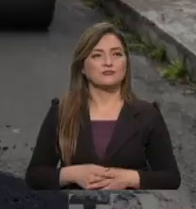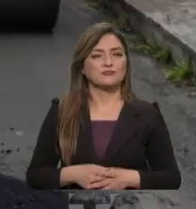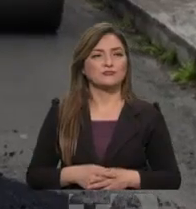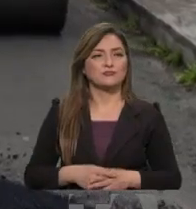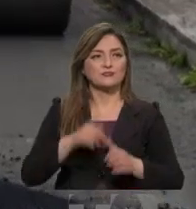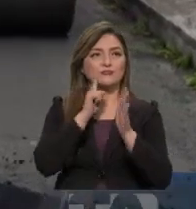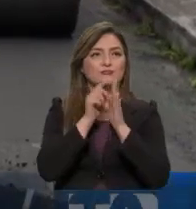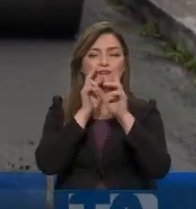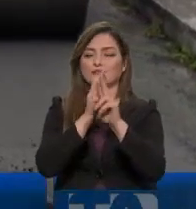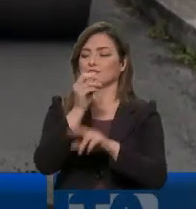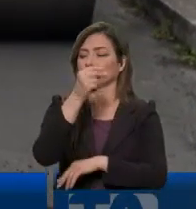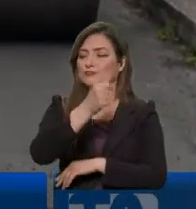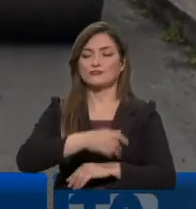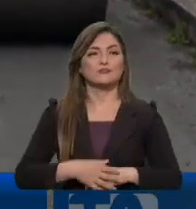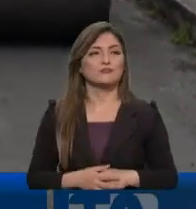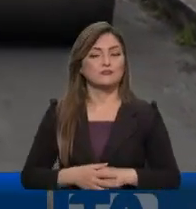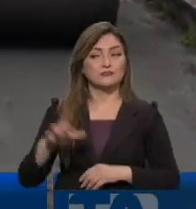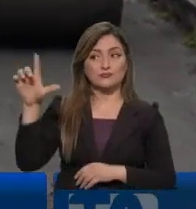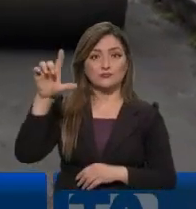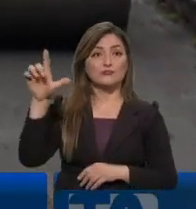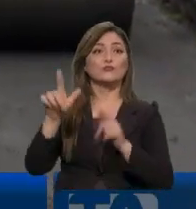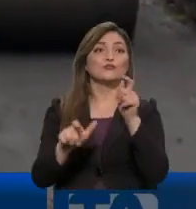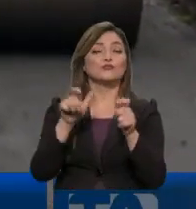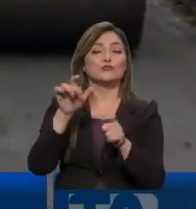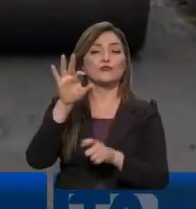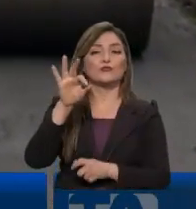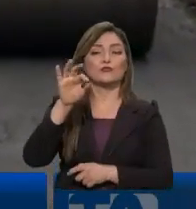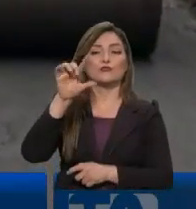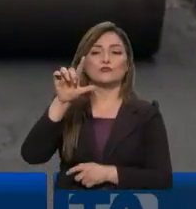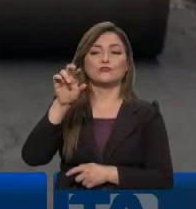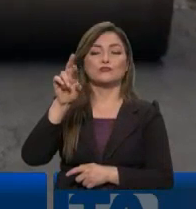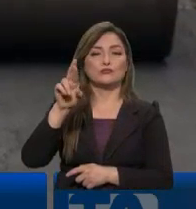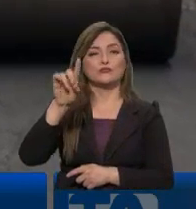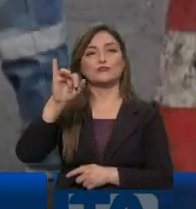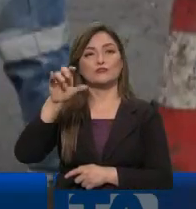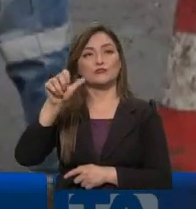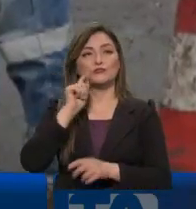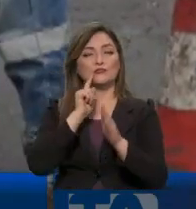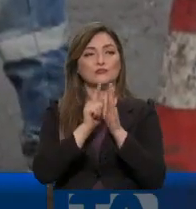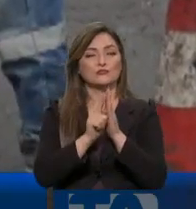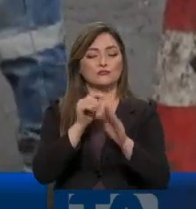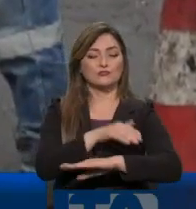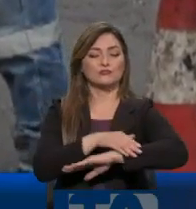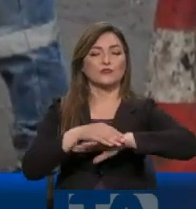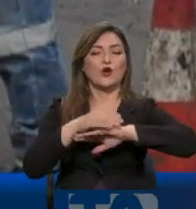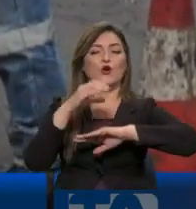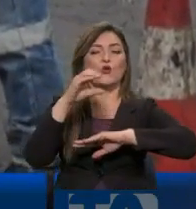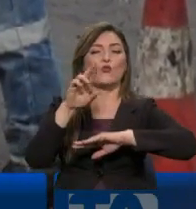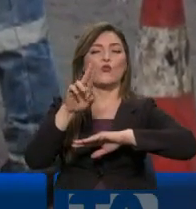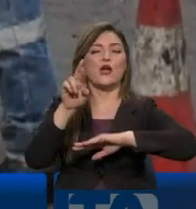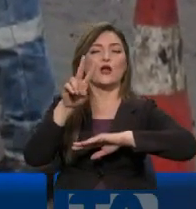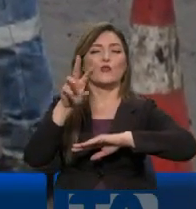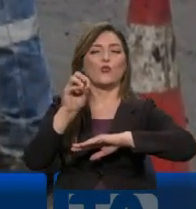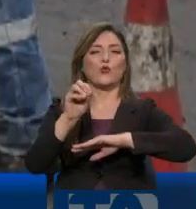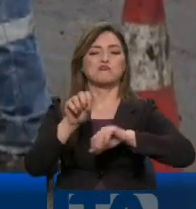Su denuncia tiene respuesta inmediata. El lunes, los moradores de La Florida en el norte de Quito denunciaron en vivo que la calle Rafael Cuervo estaba en mal estado.